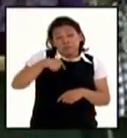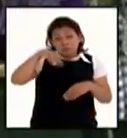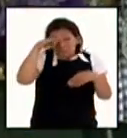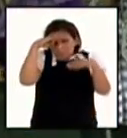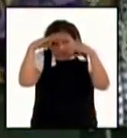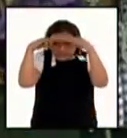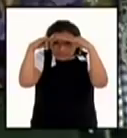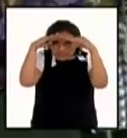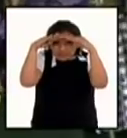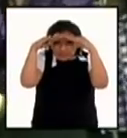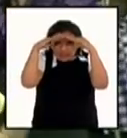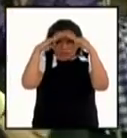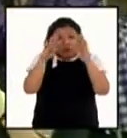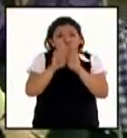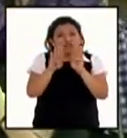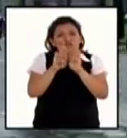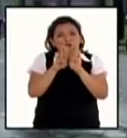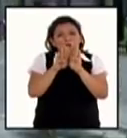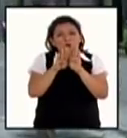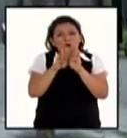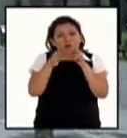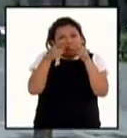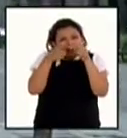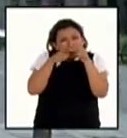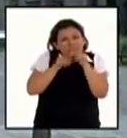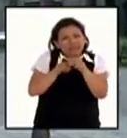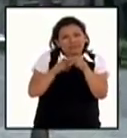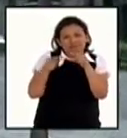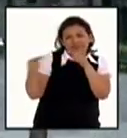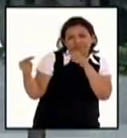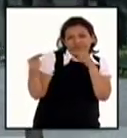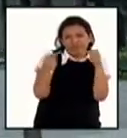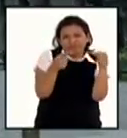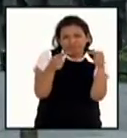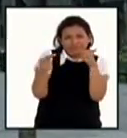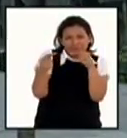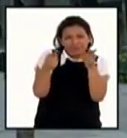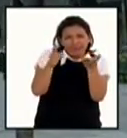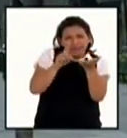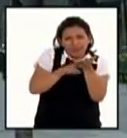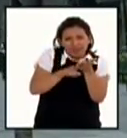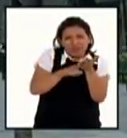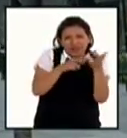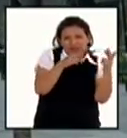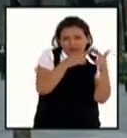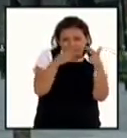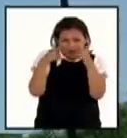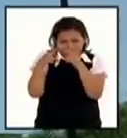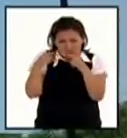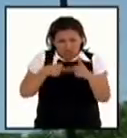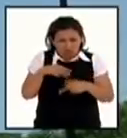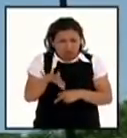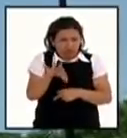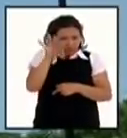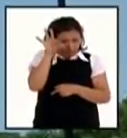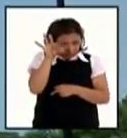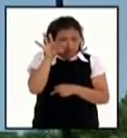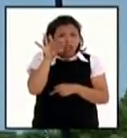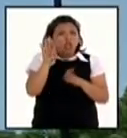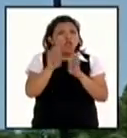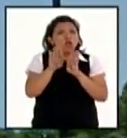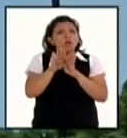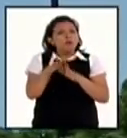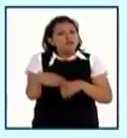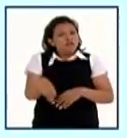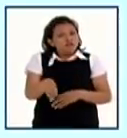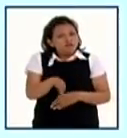considerarse, de la confrontación originada por las profundas razones de la práctica religiosa elegida, de la expresión de la fe